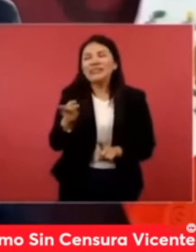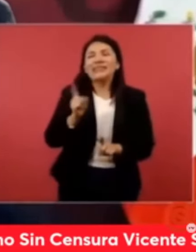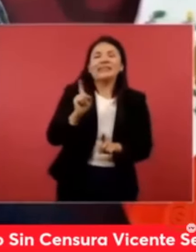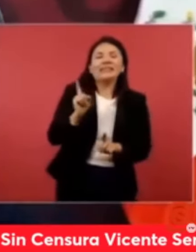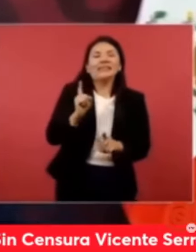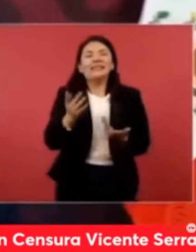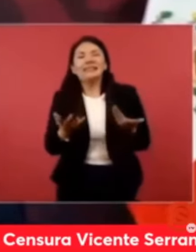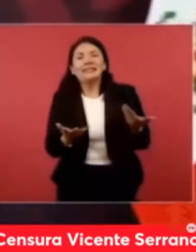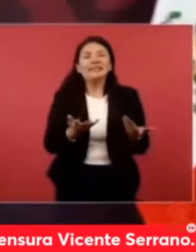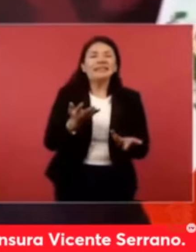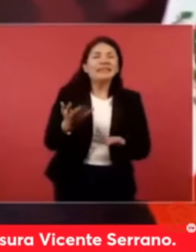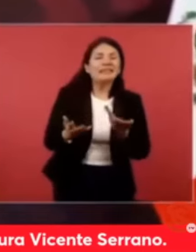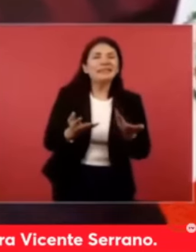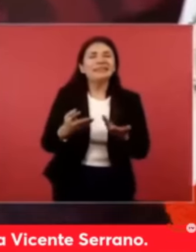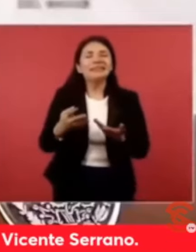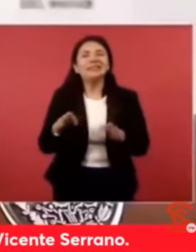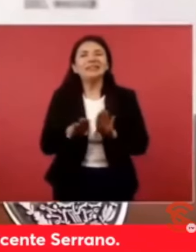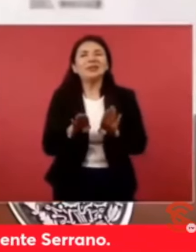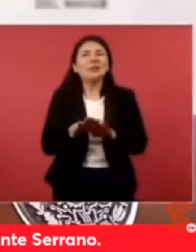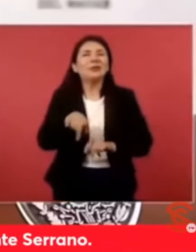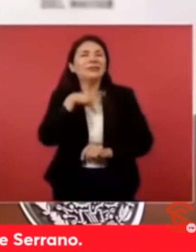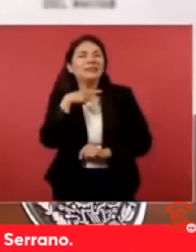porque